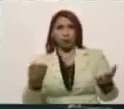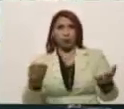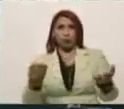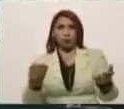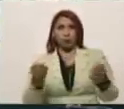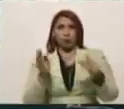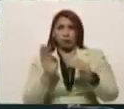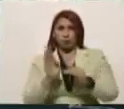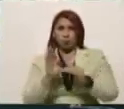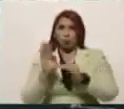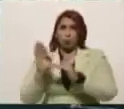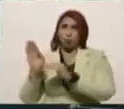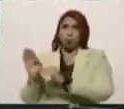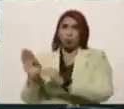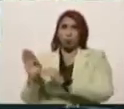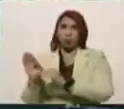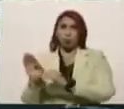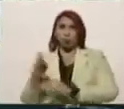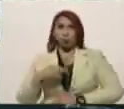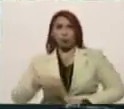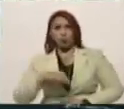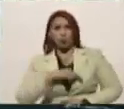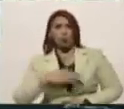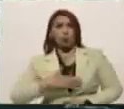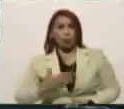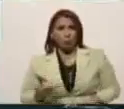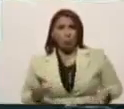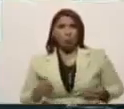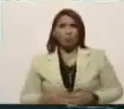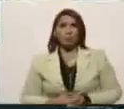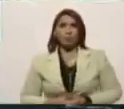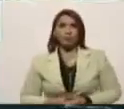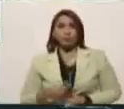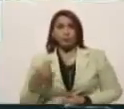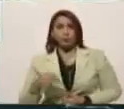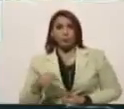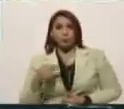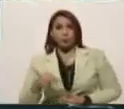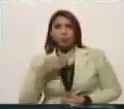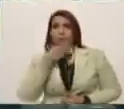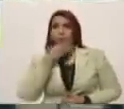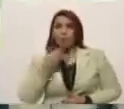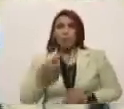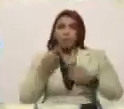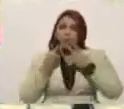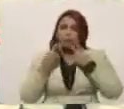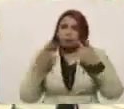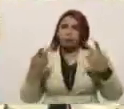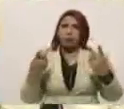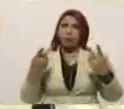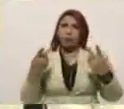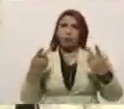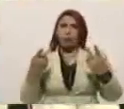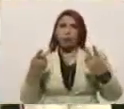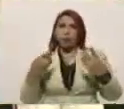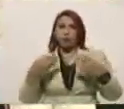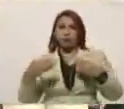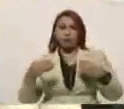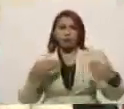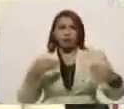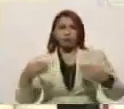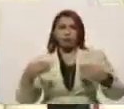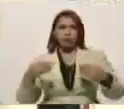manteniendo el cuidado, nosotros podremos, noviembre y diciembre, declarar la